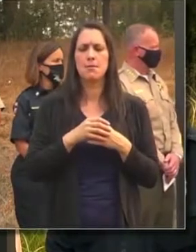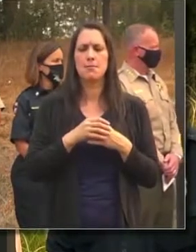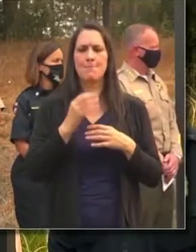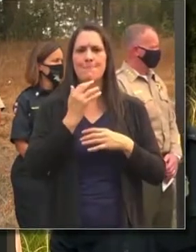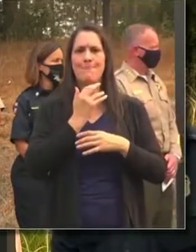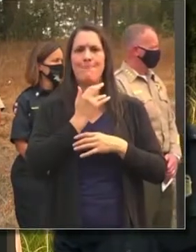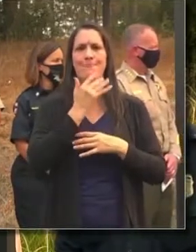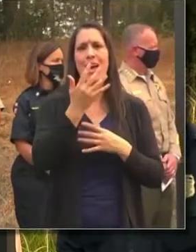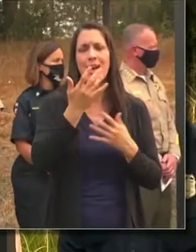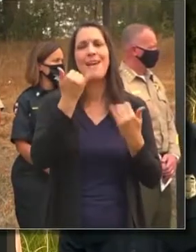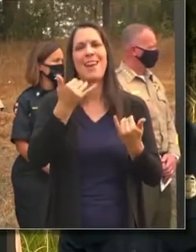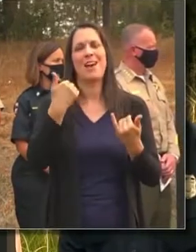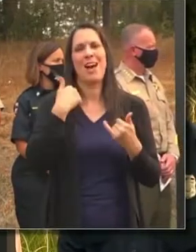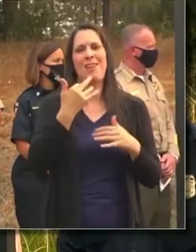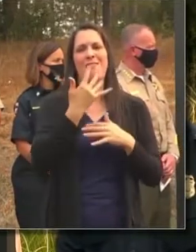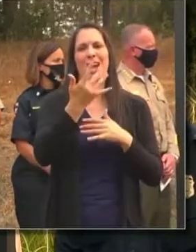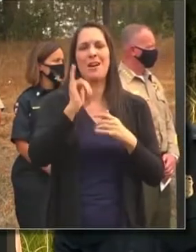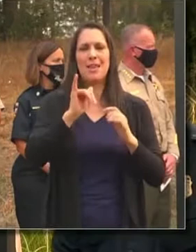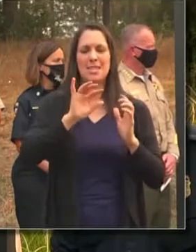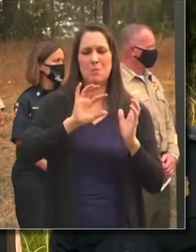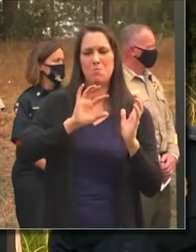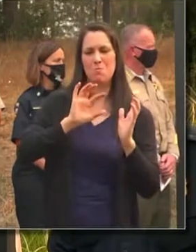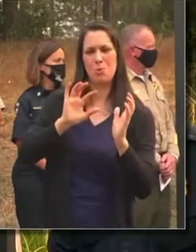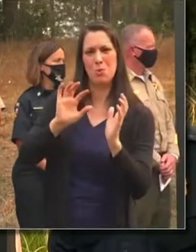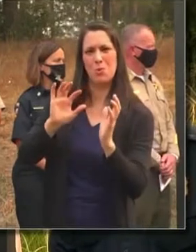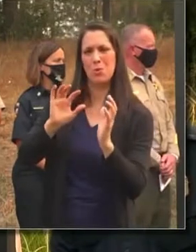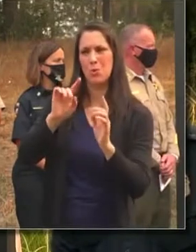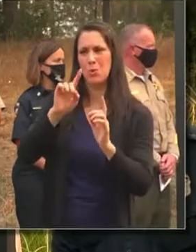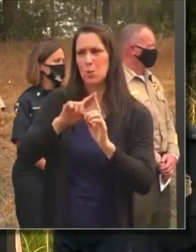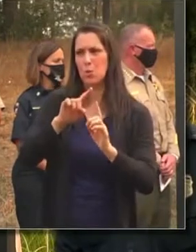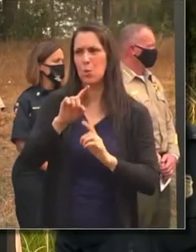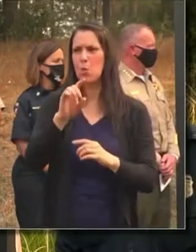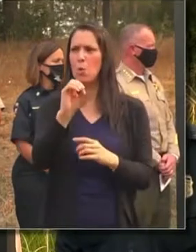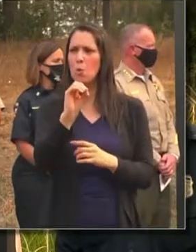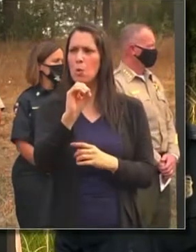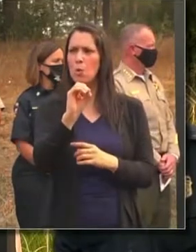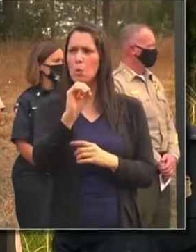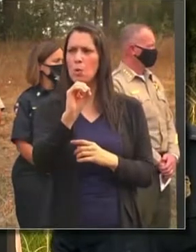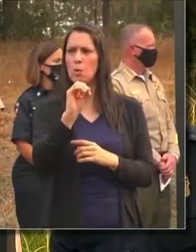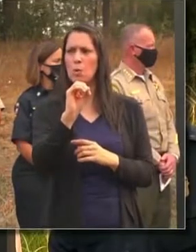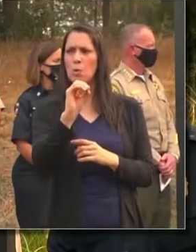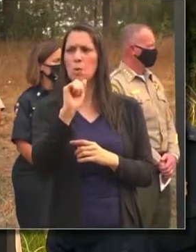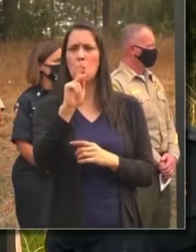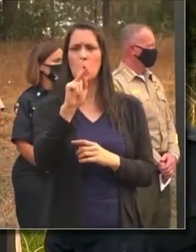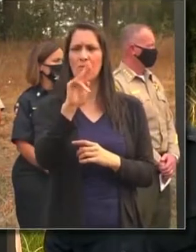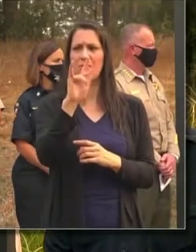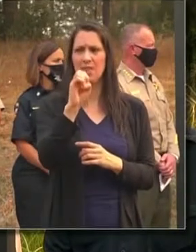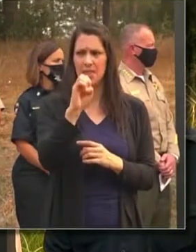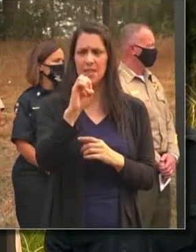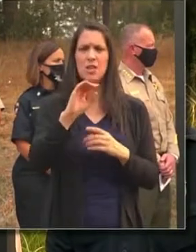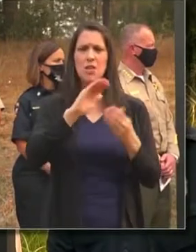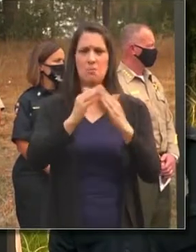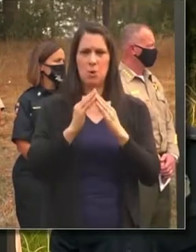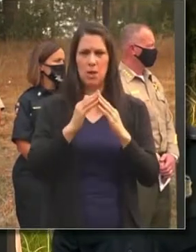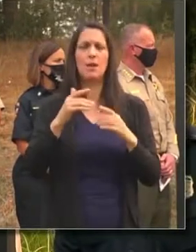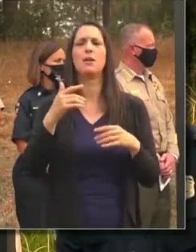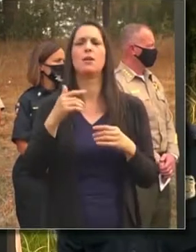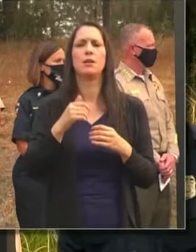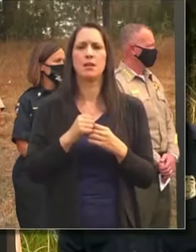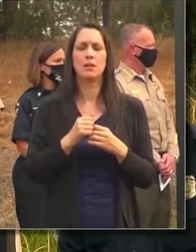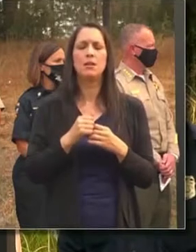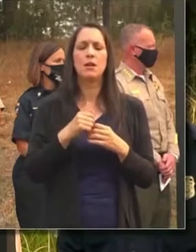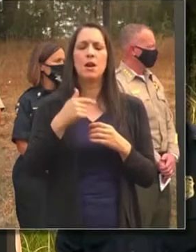y como resultado aquí tenemos un incendio que está moviéndose hacia o creo y tenemos recursos allí que están